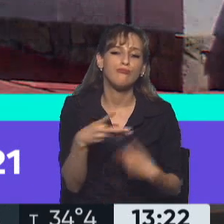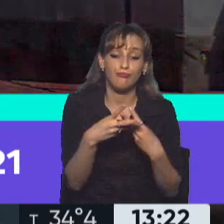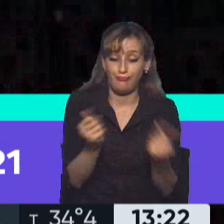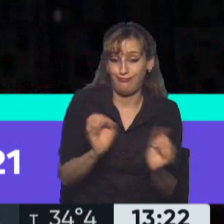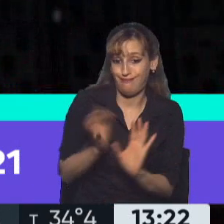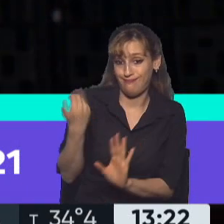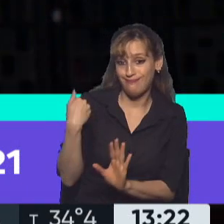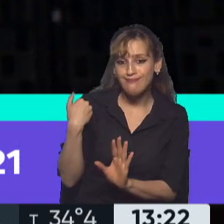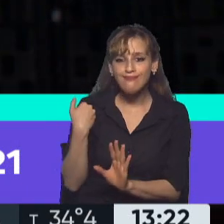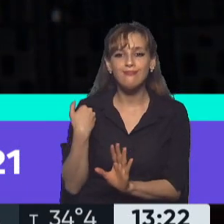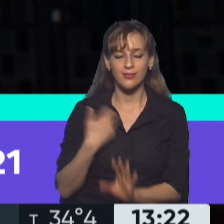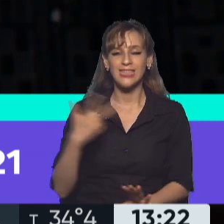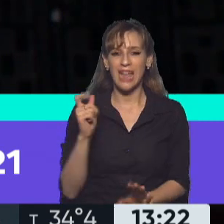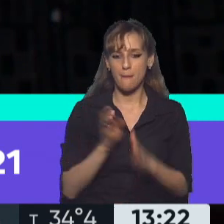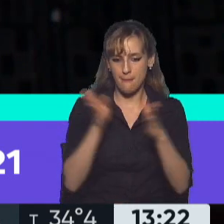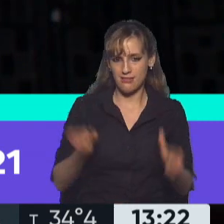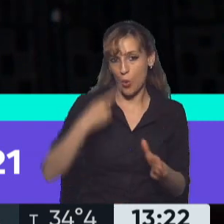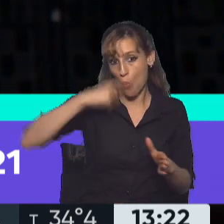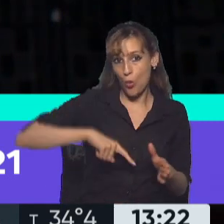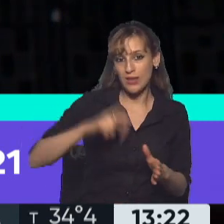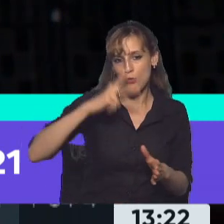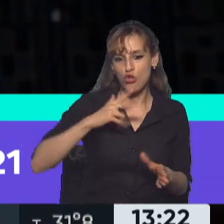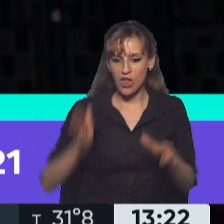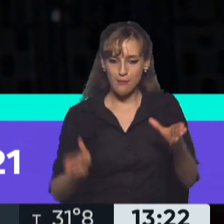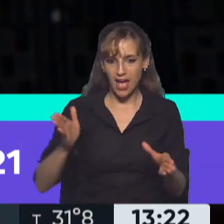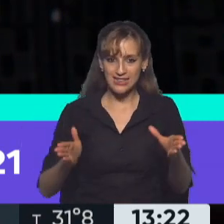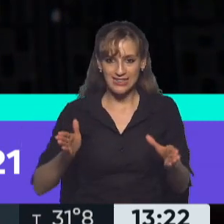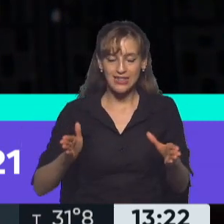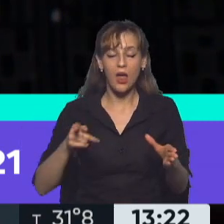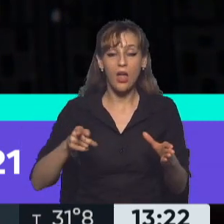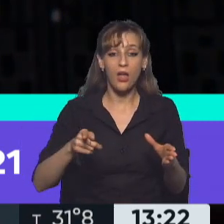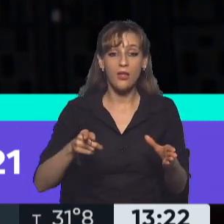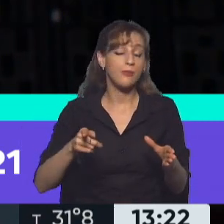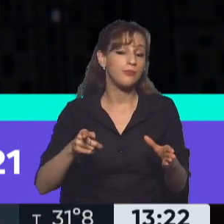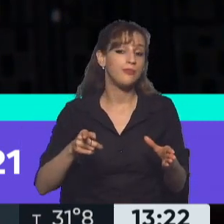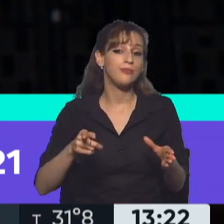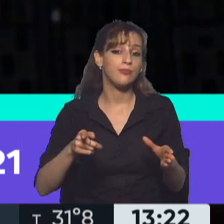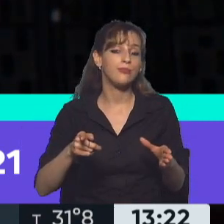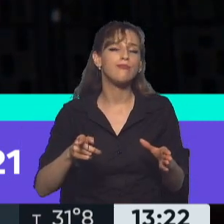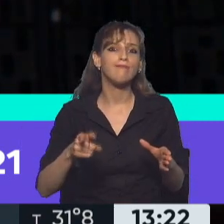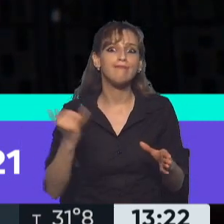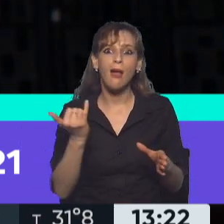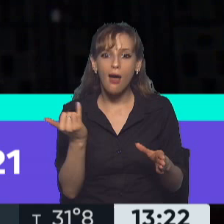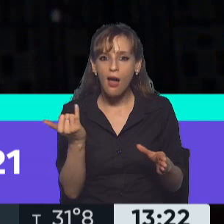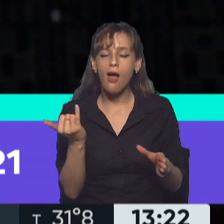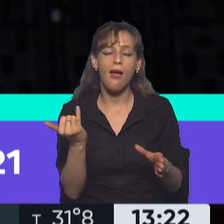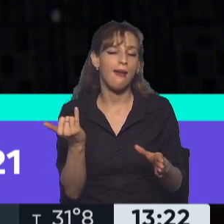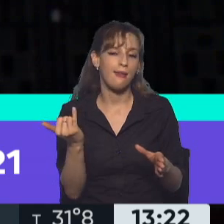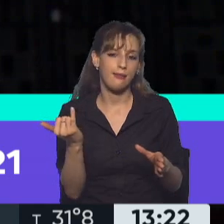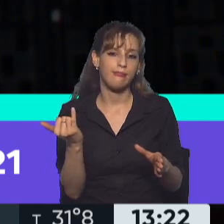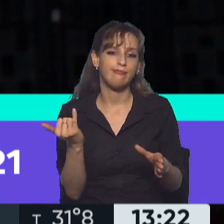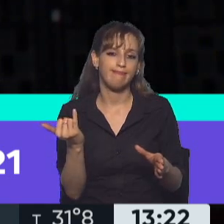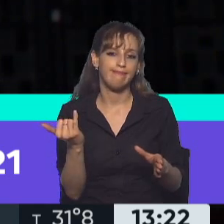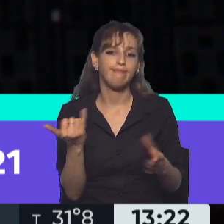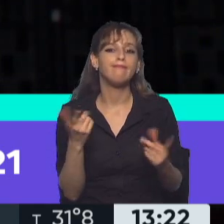el último trimestre del año los números prácticamente son coincidentes con los